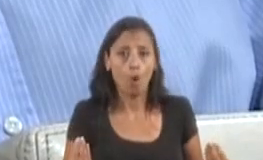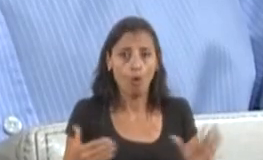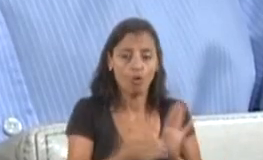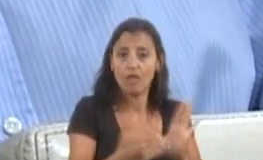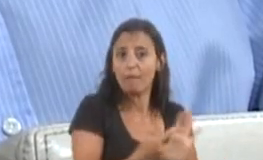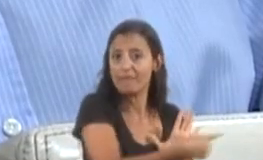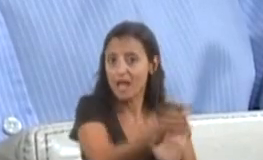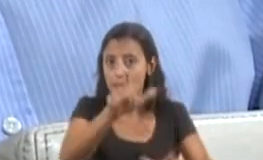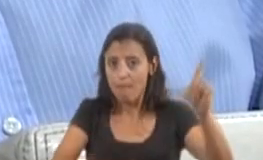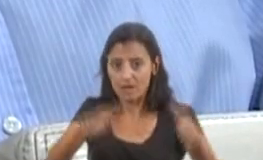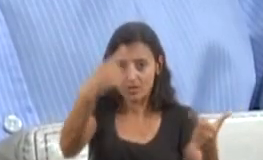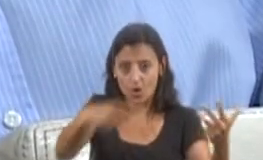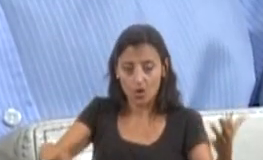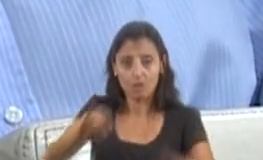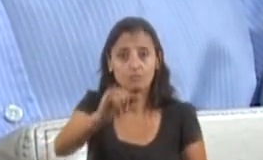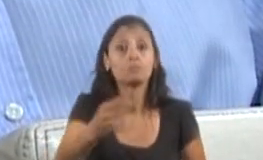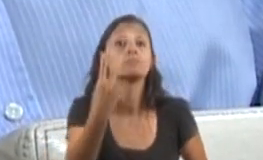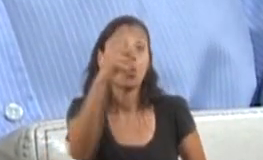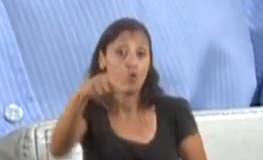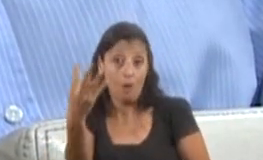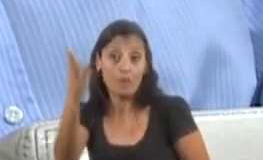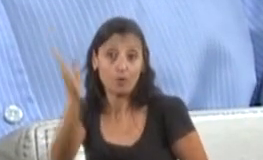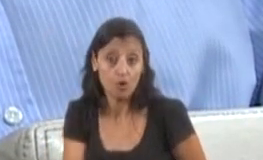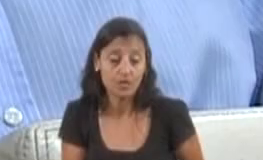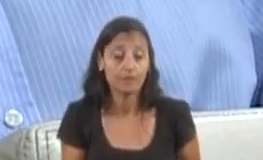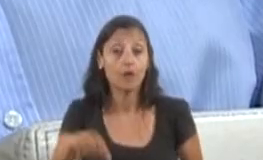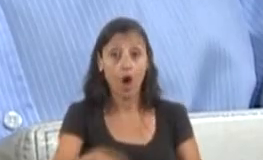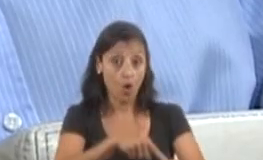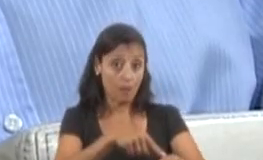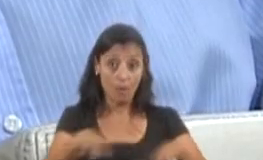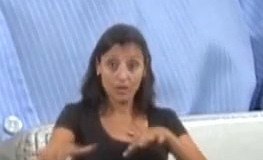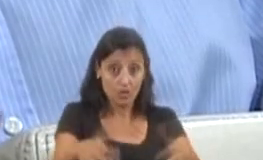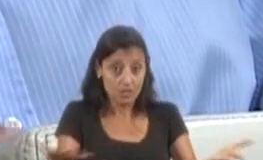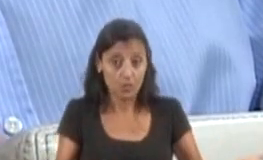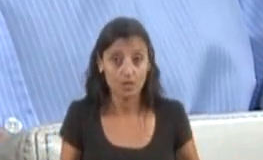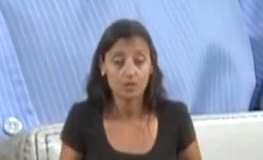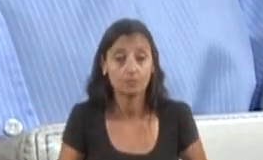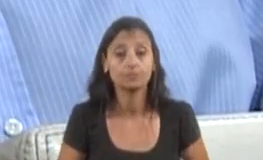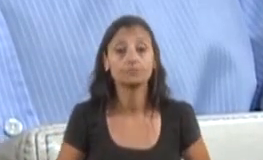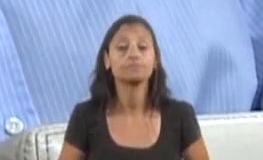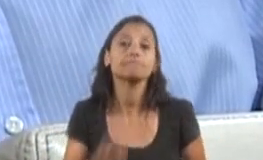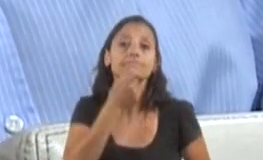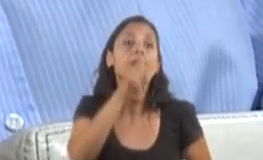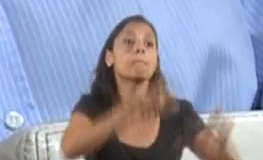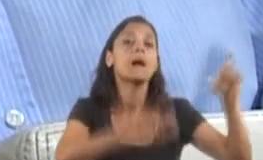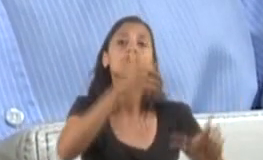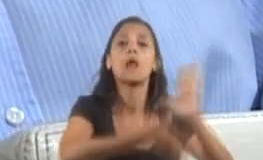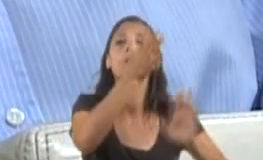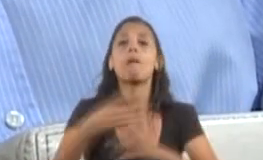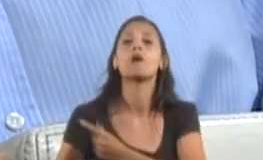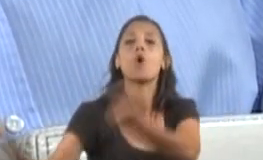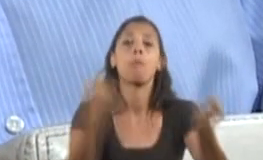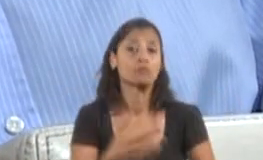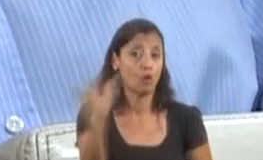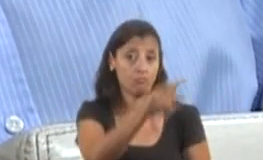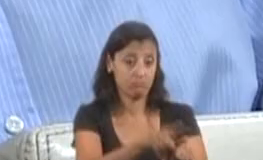bueno, hay uno general, para eso está, ¿no?, el del 2,4. Y en este caso, claro, con el que va a comprar todos los días, en mi caso,